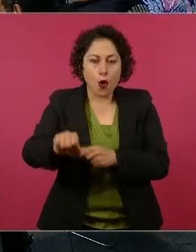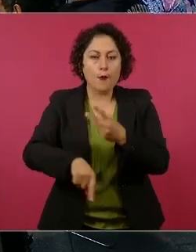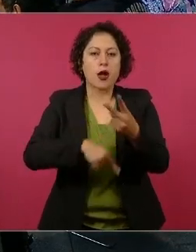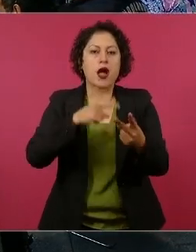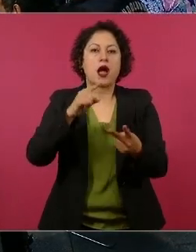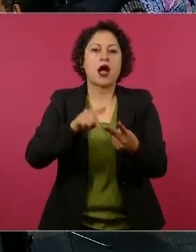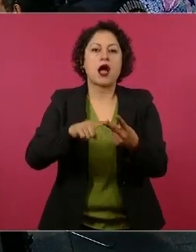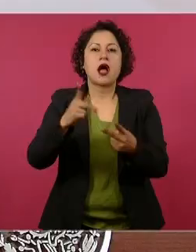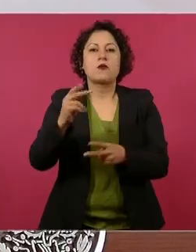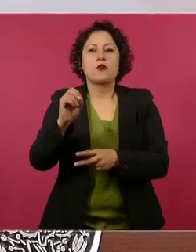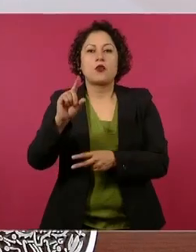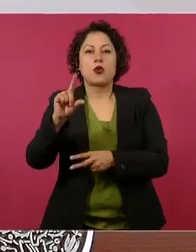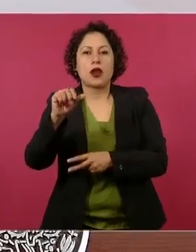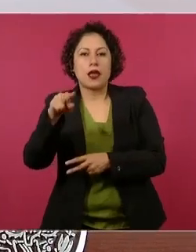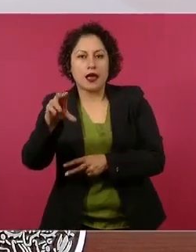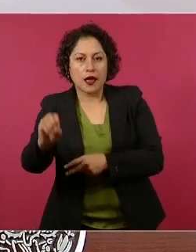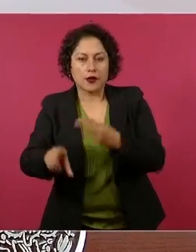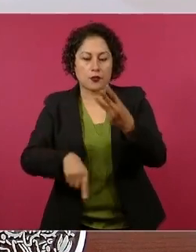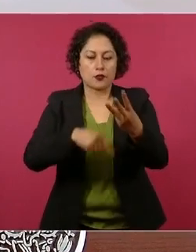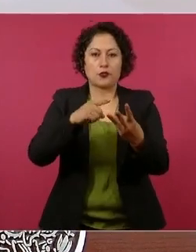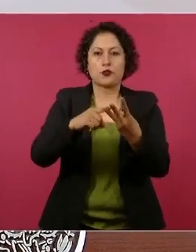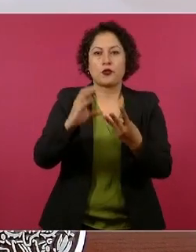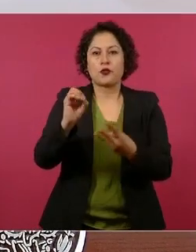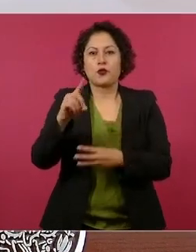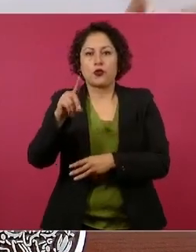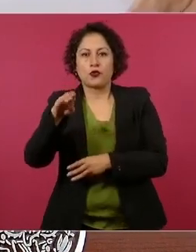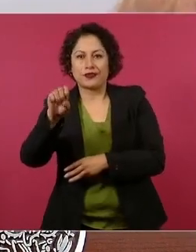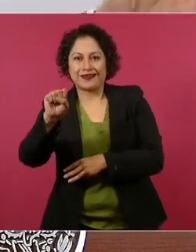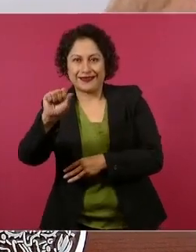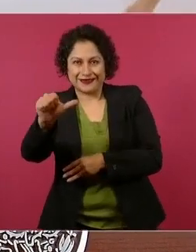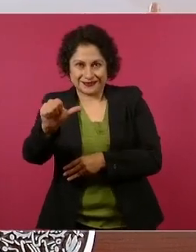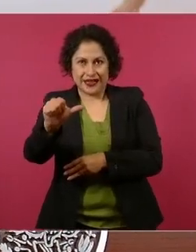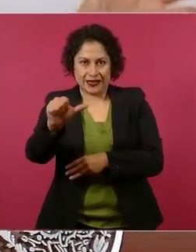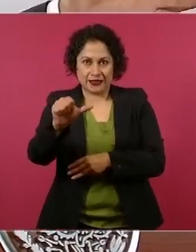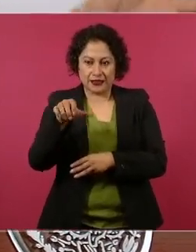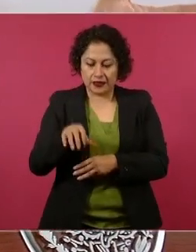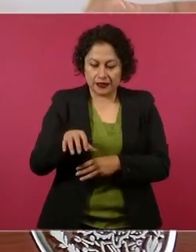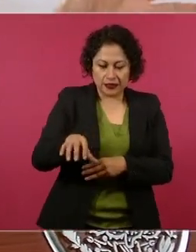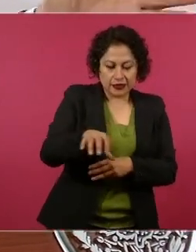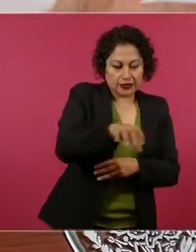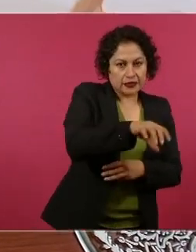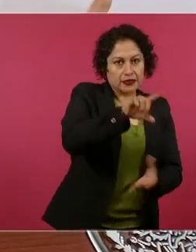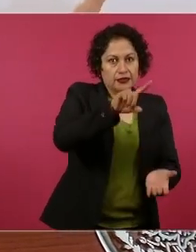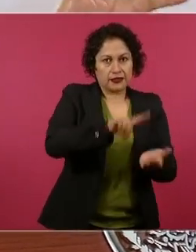es la Condesa? La mitad de las